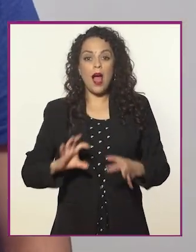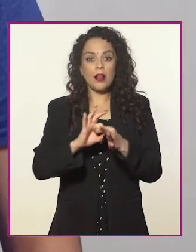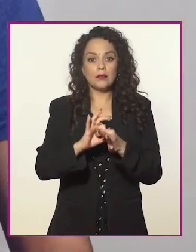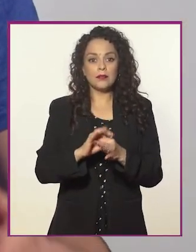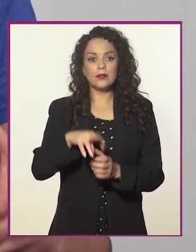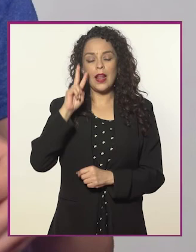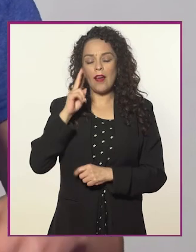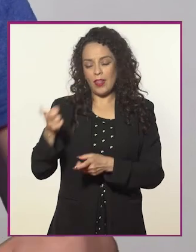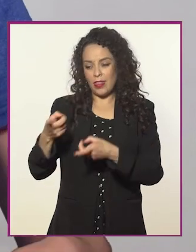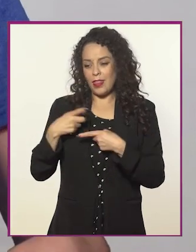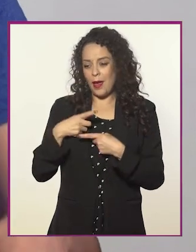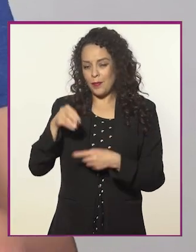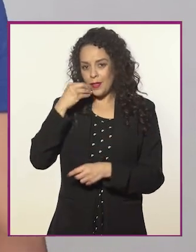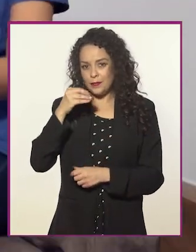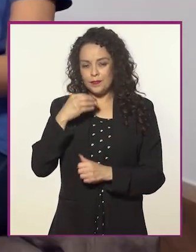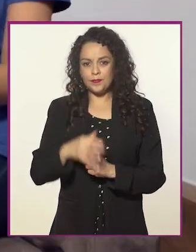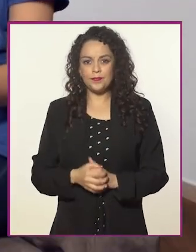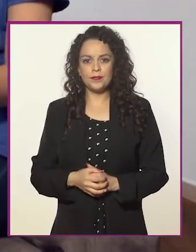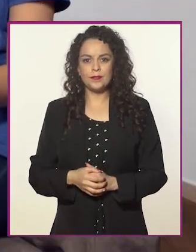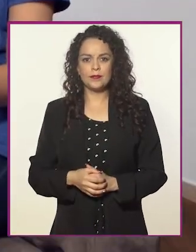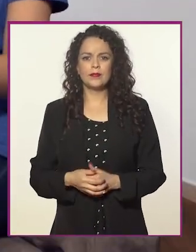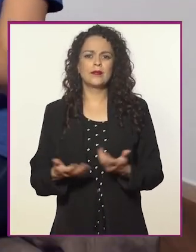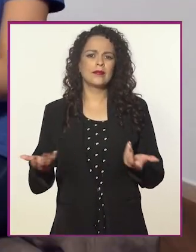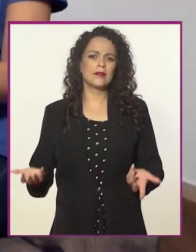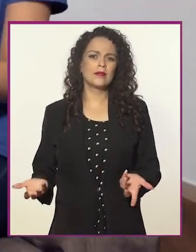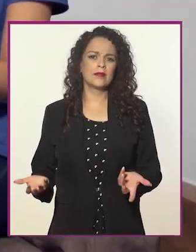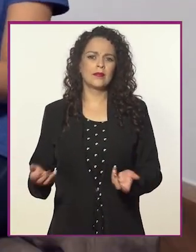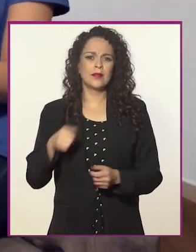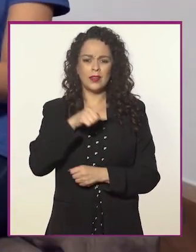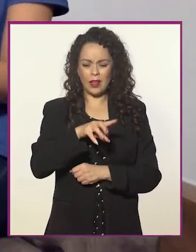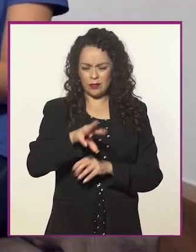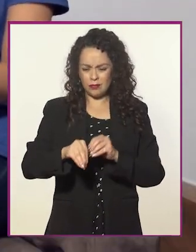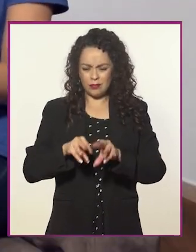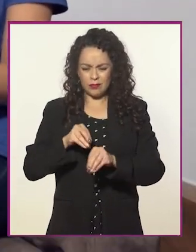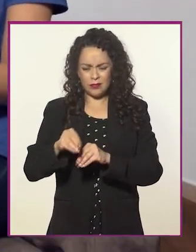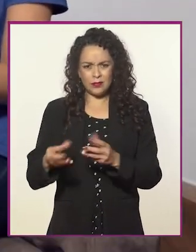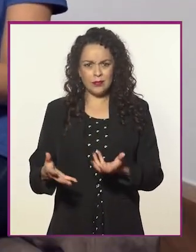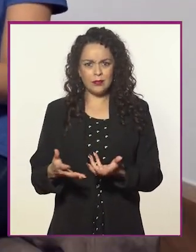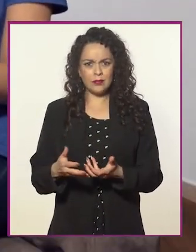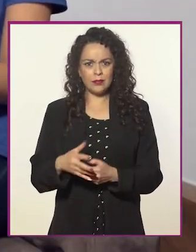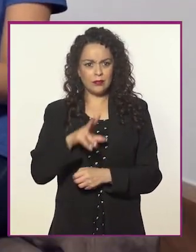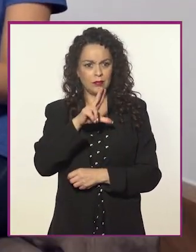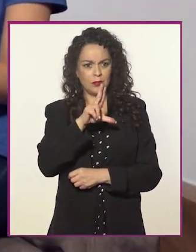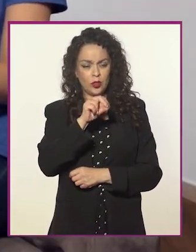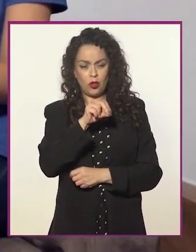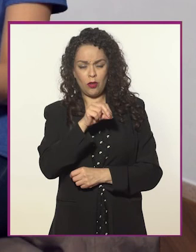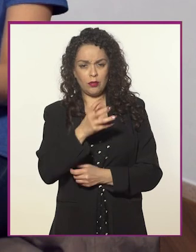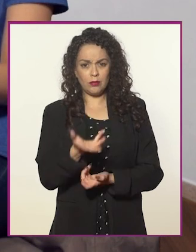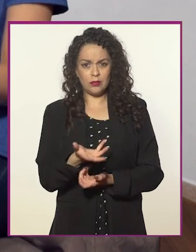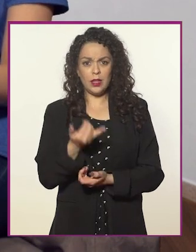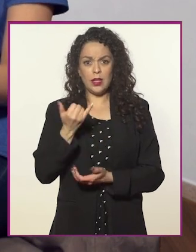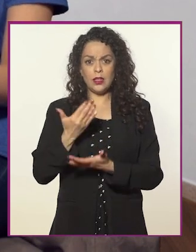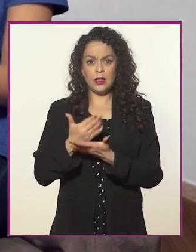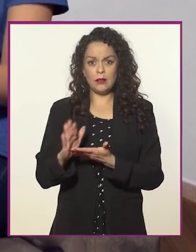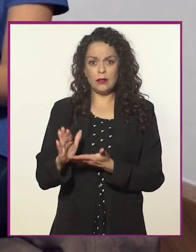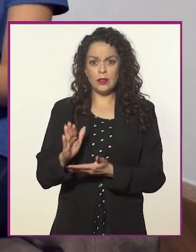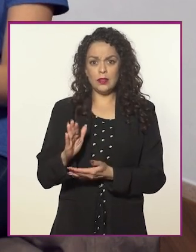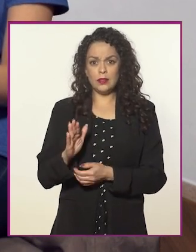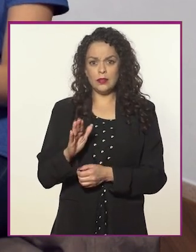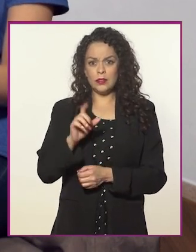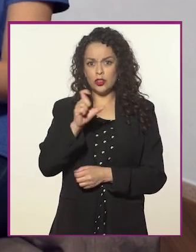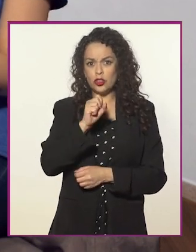dame. Ay, Huguito, ya las ñañameaste todas. ¡Lunes! Además, shot el caldo de